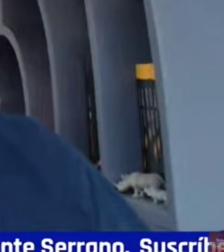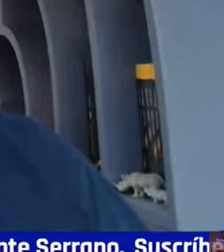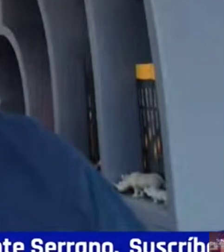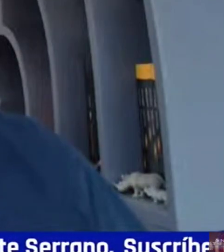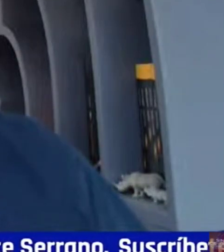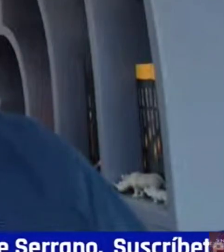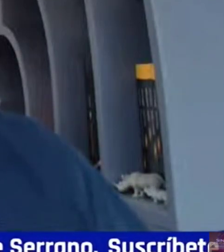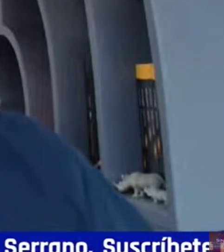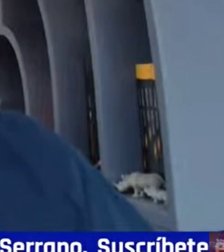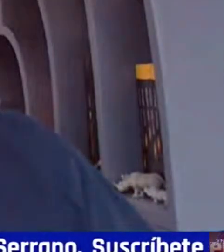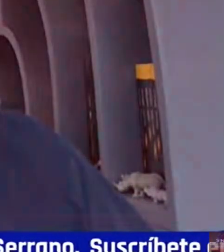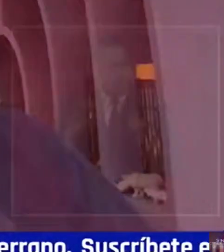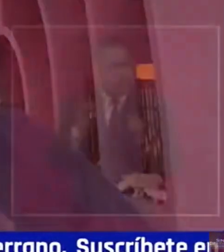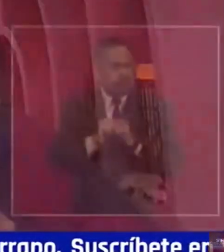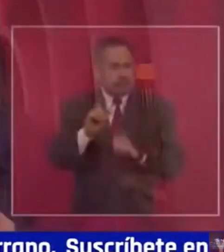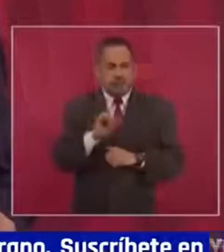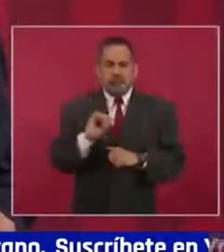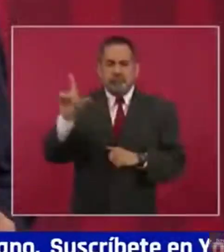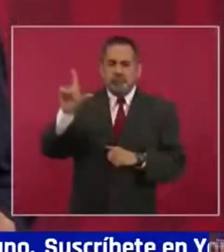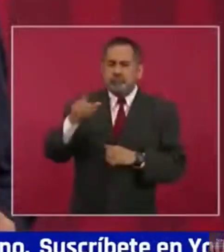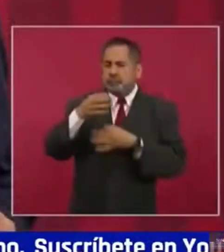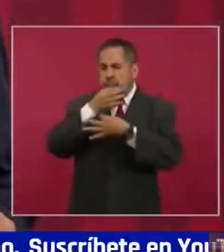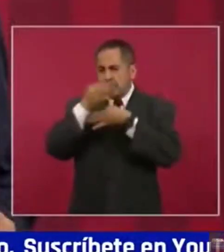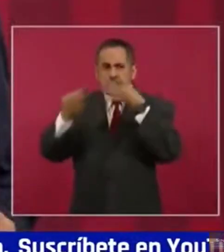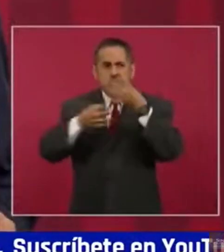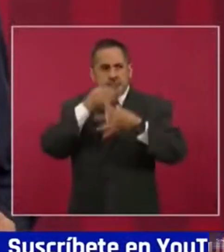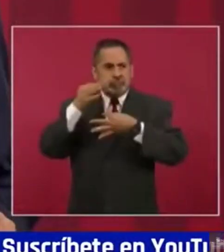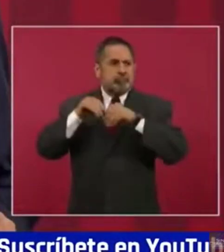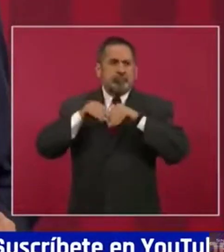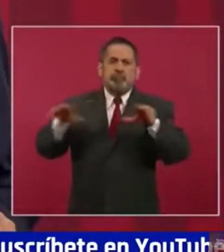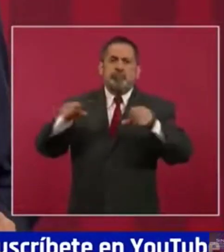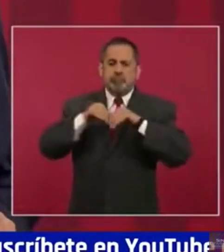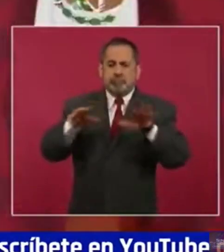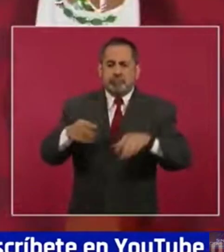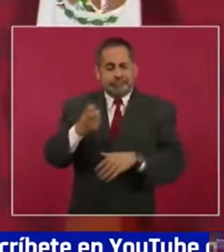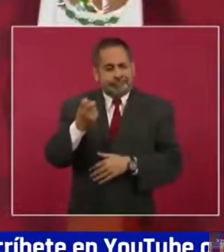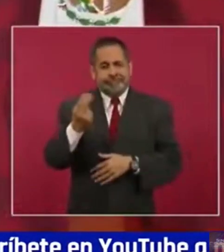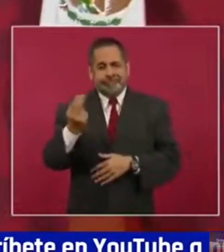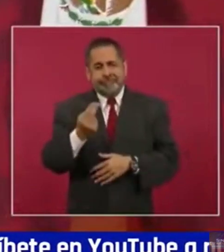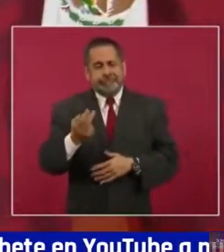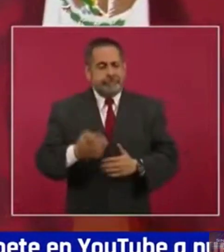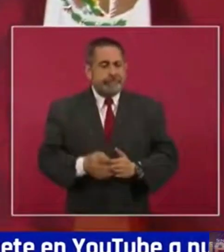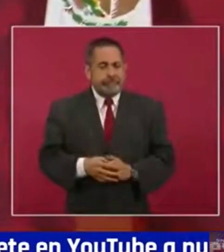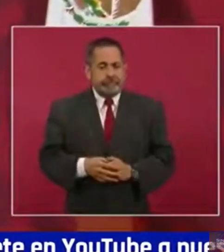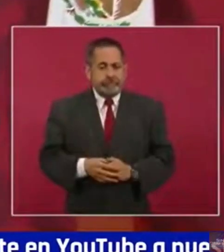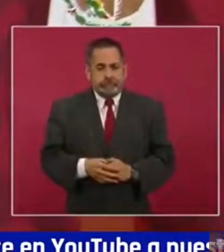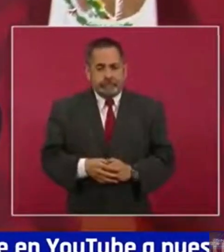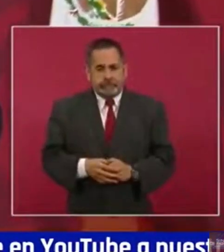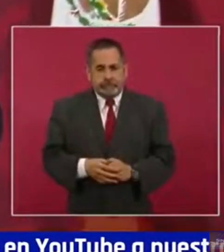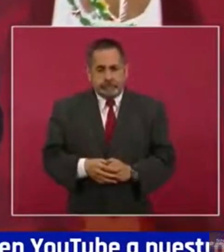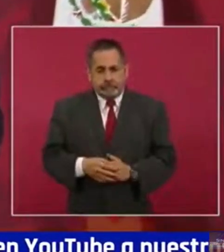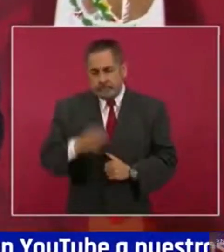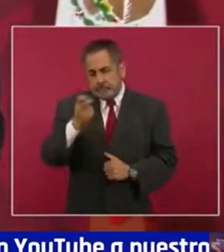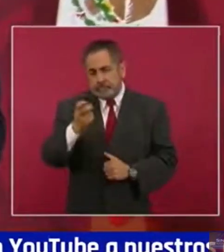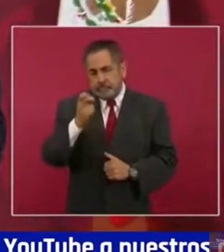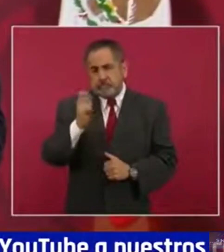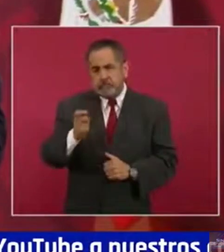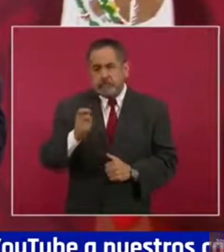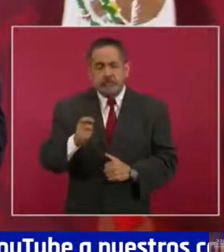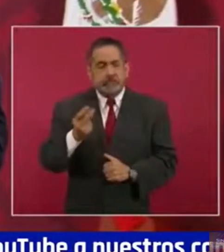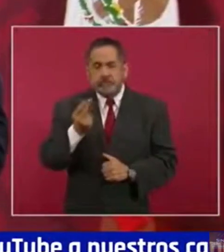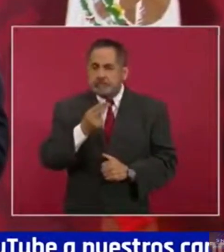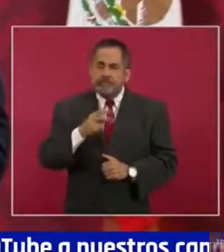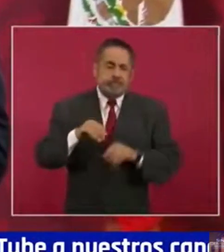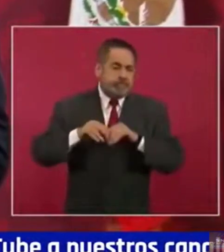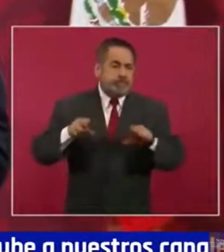en calificar de cuasi fascistas, porque haciendo mucha